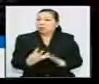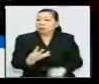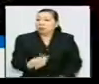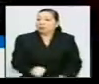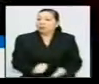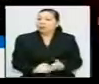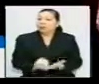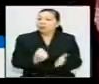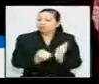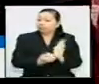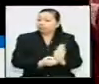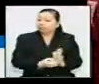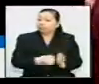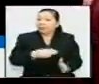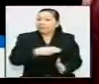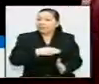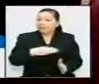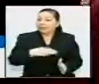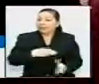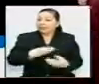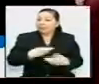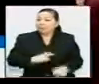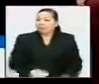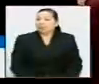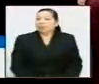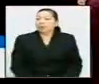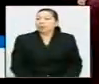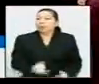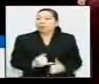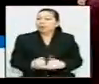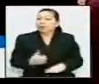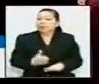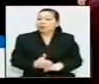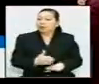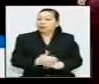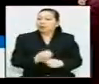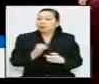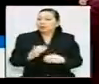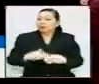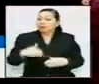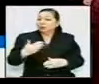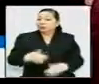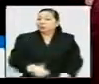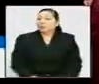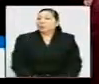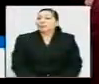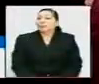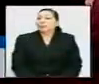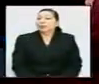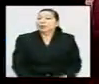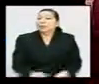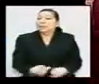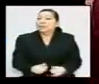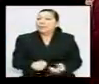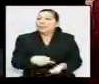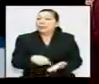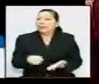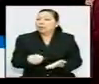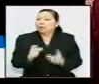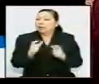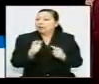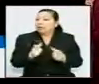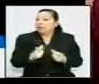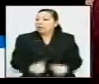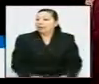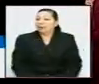04-2014 referente a la comunicación al Ministerio Público sobre hechos evidenciales durante el desarrollo del servicio de control posterior. Luego de emitido la carpeta de